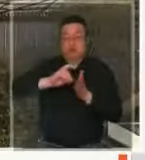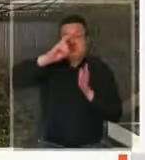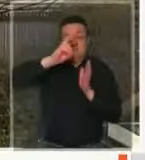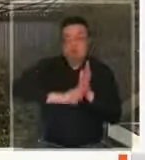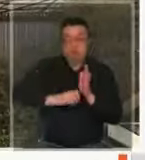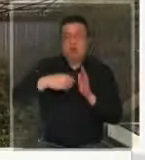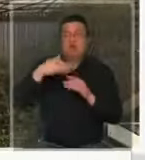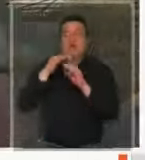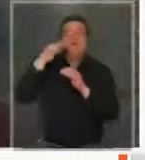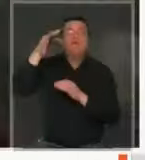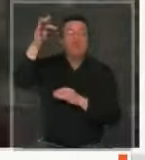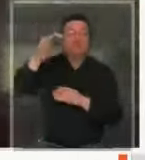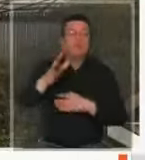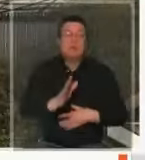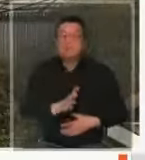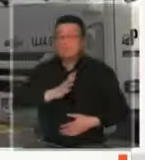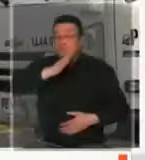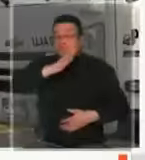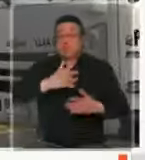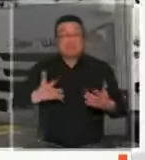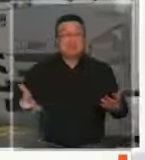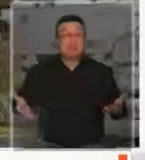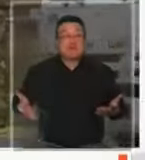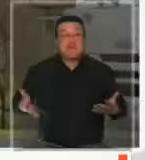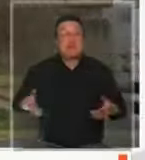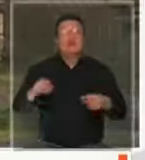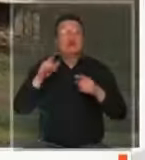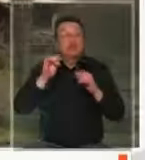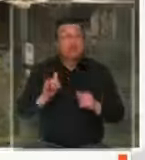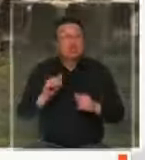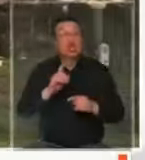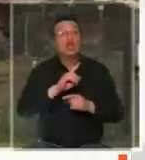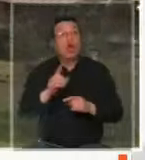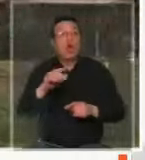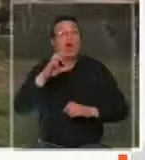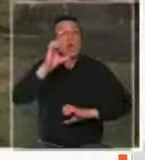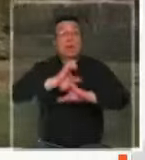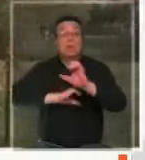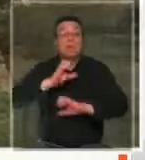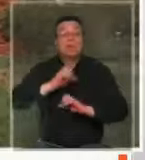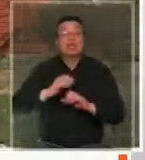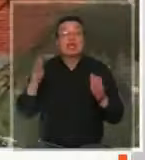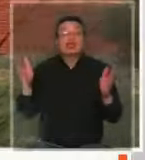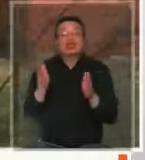las personas. Y ni siquiera si habrá también para las pymes, muchísimos